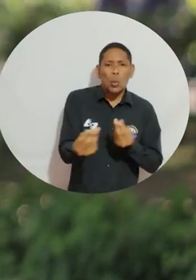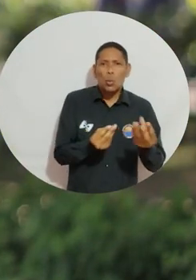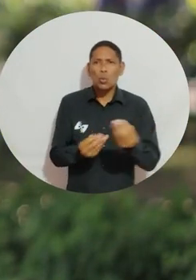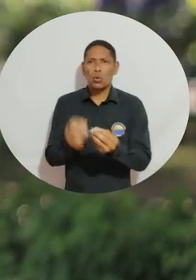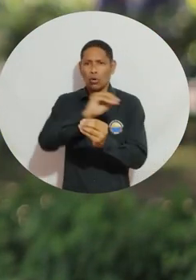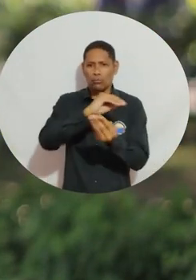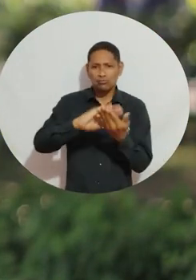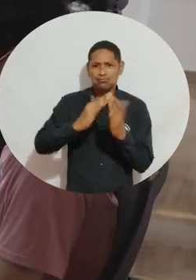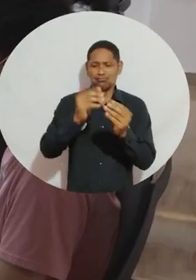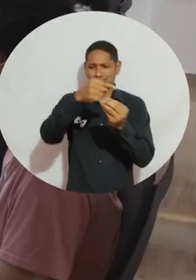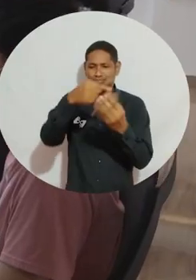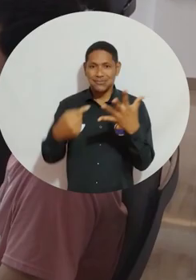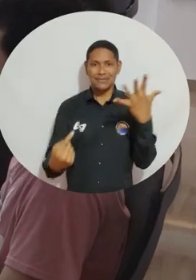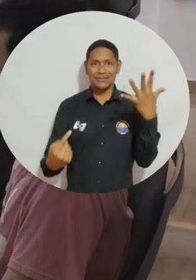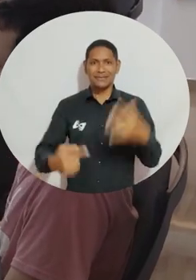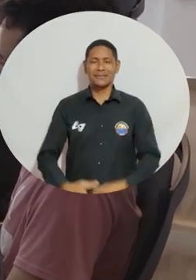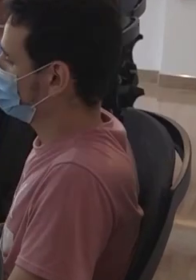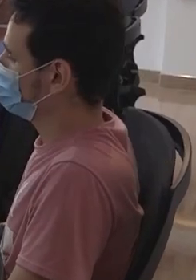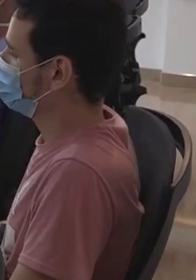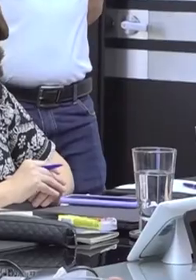grupos poblacionales diversos.